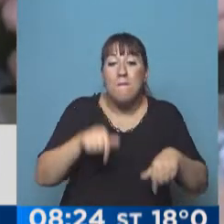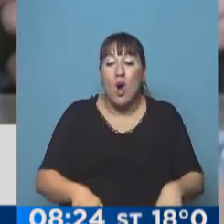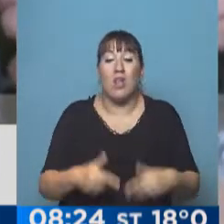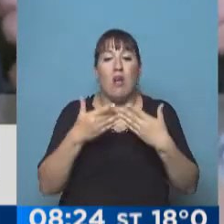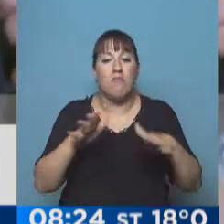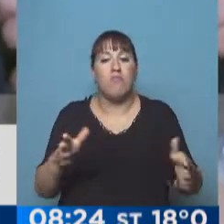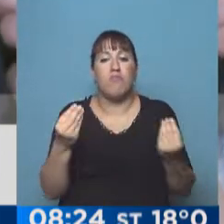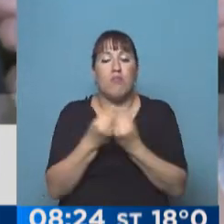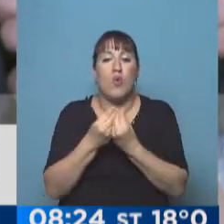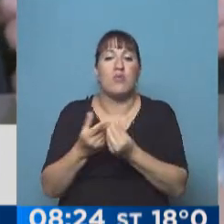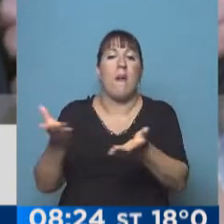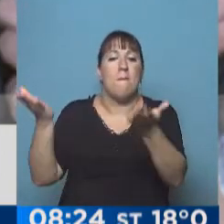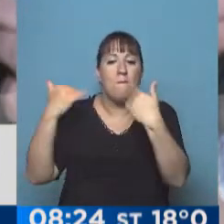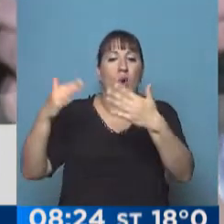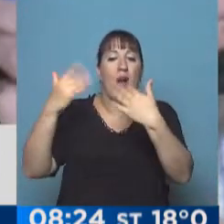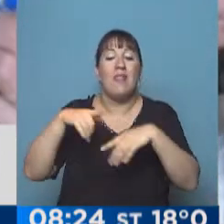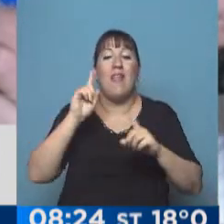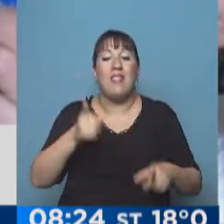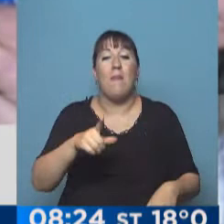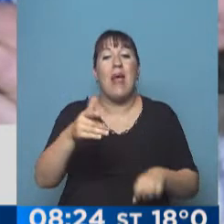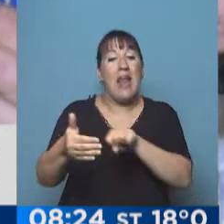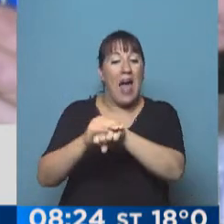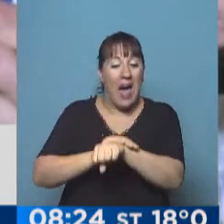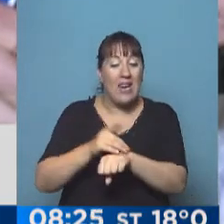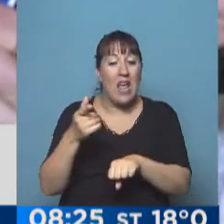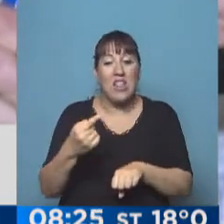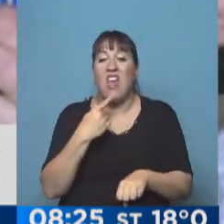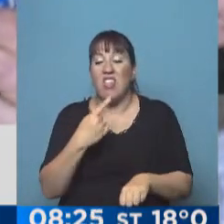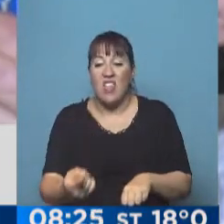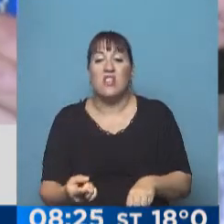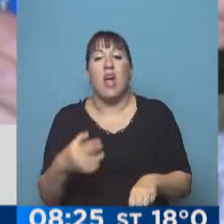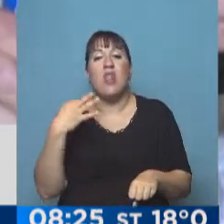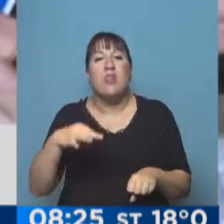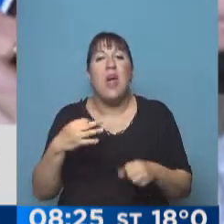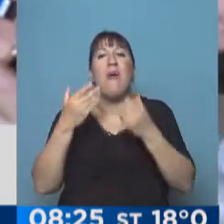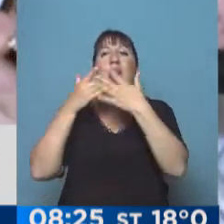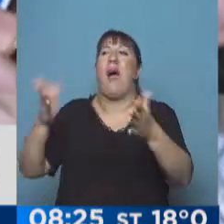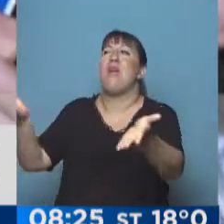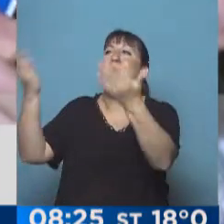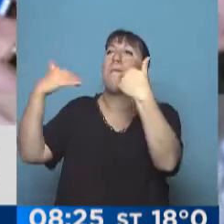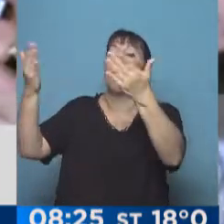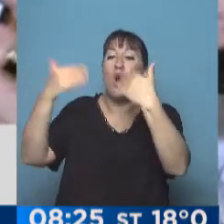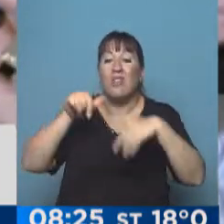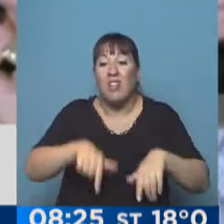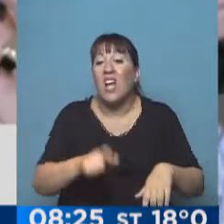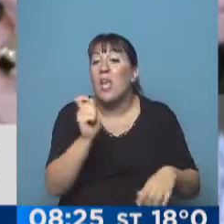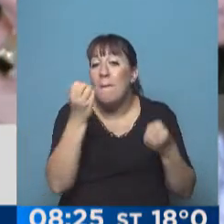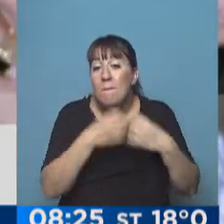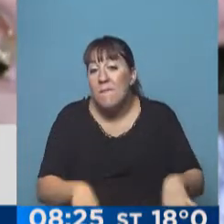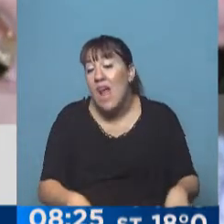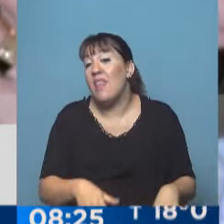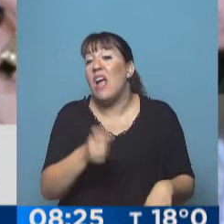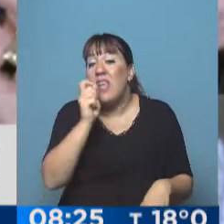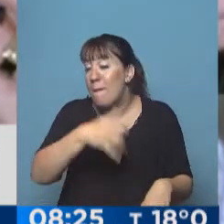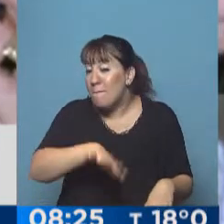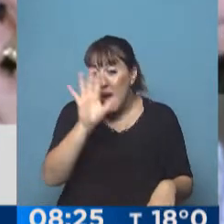filmaciones que lo muestran inclusive a horacio rodríguez larreta esté diciendo que hay que abrir las importaciones las primeras que van a perder son buena parte